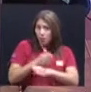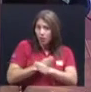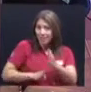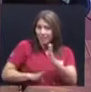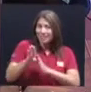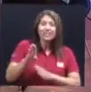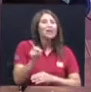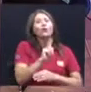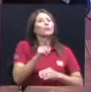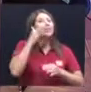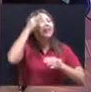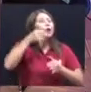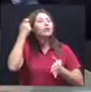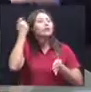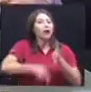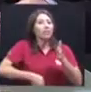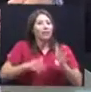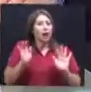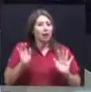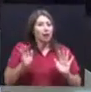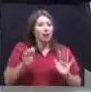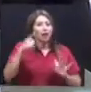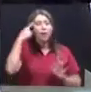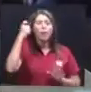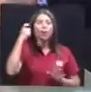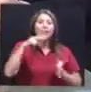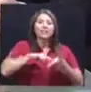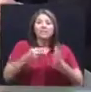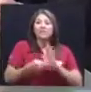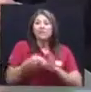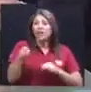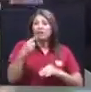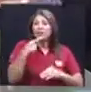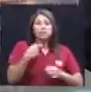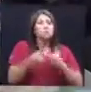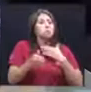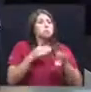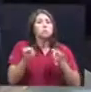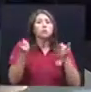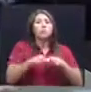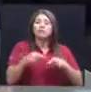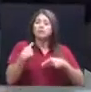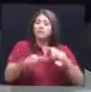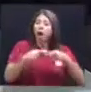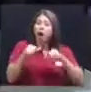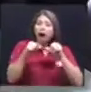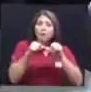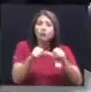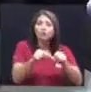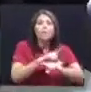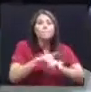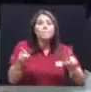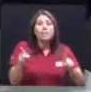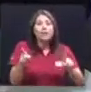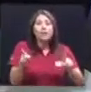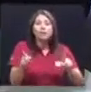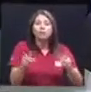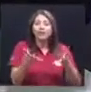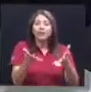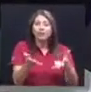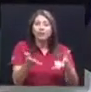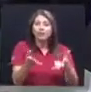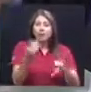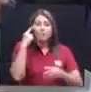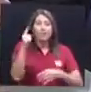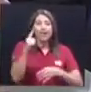radical o sea bueno no sé o sea porque es decir Vamos hasta lo último pero es con tal de que las condiciones del